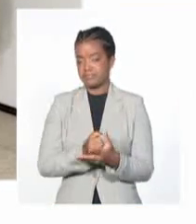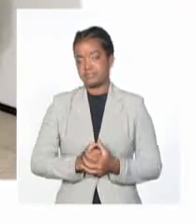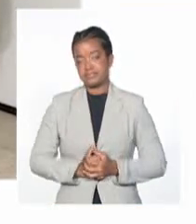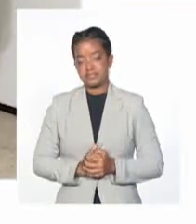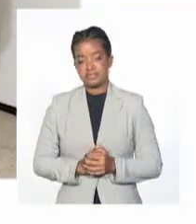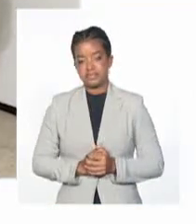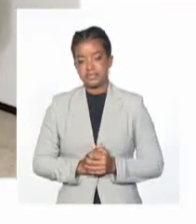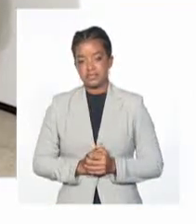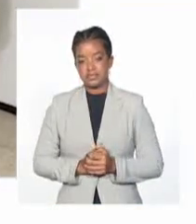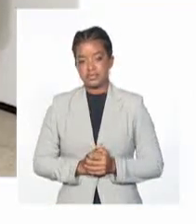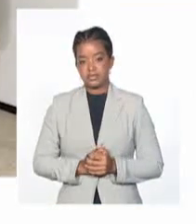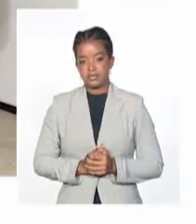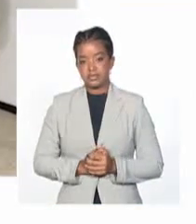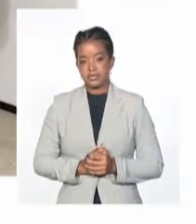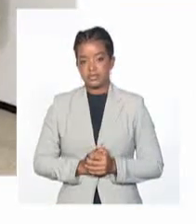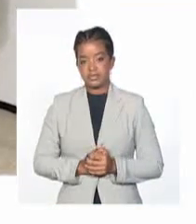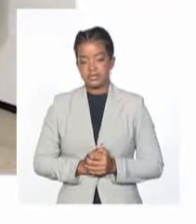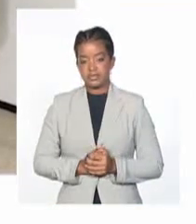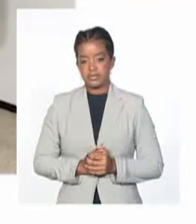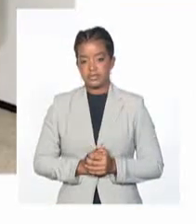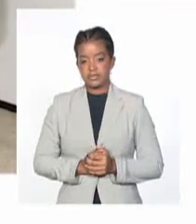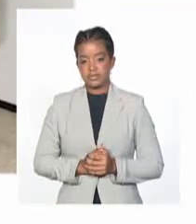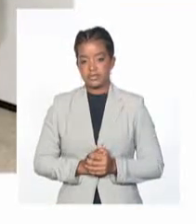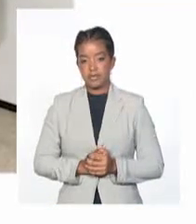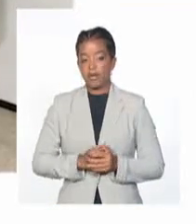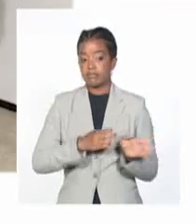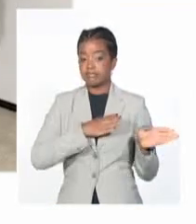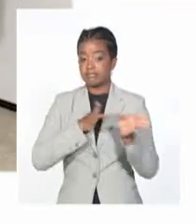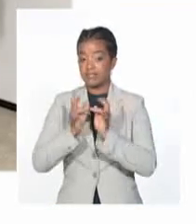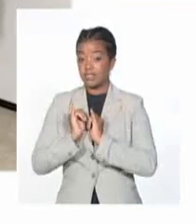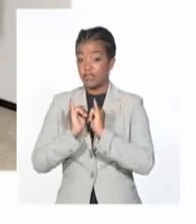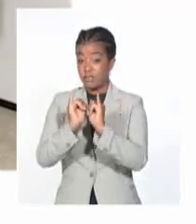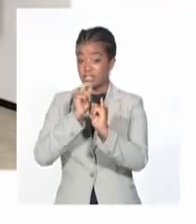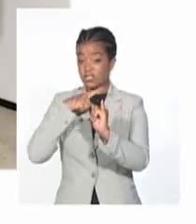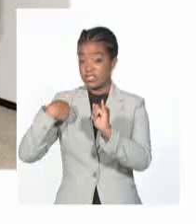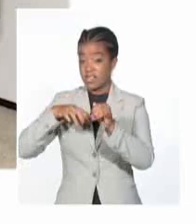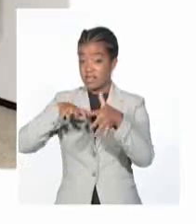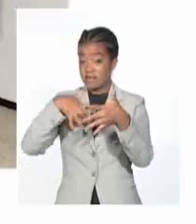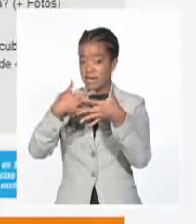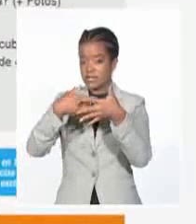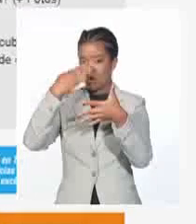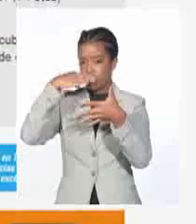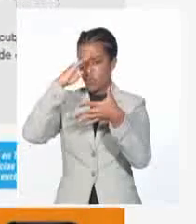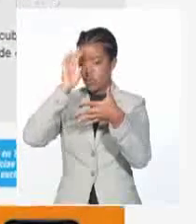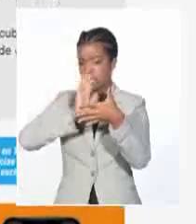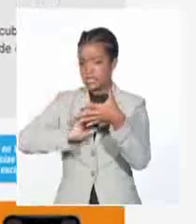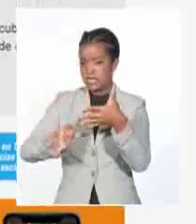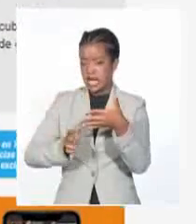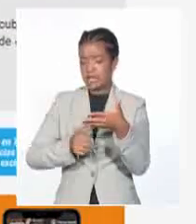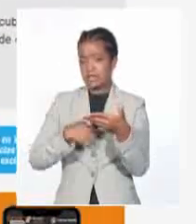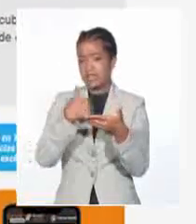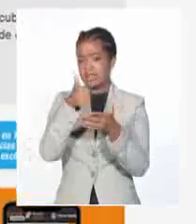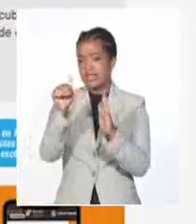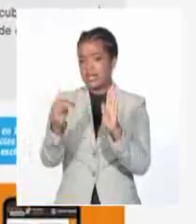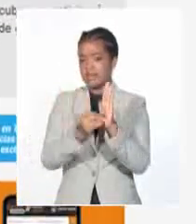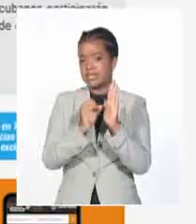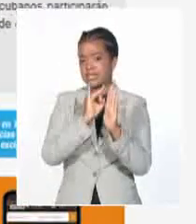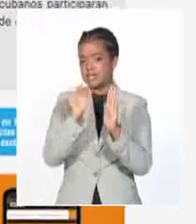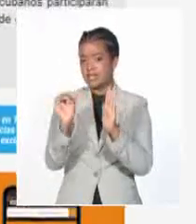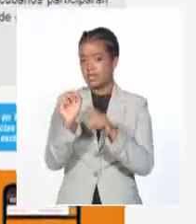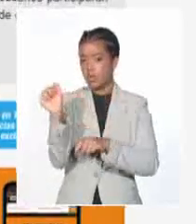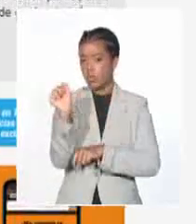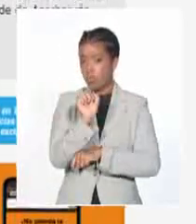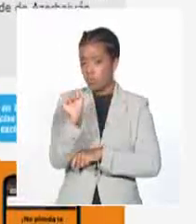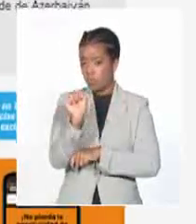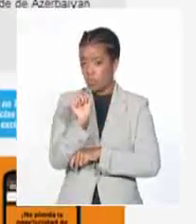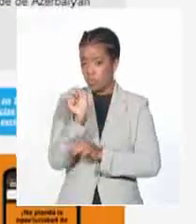agencia Xinhua, citada por Prensa Latina, el gobierno cubano ha adquirido más de 10.700 ómnibus fabricados por la